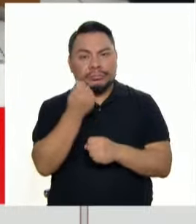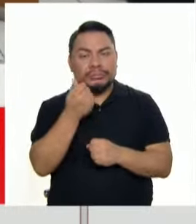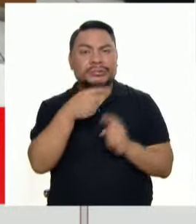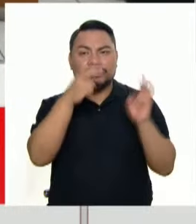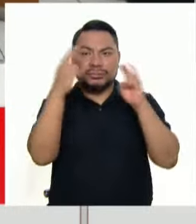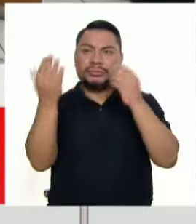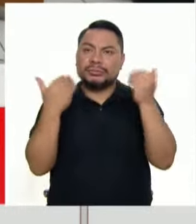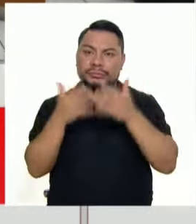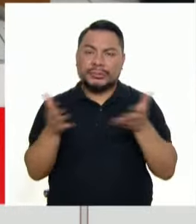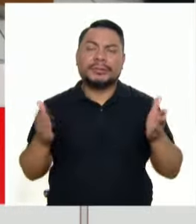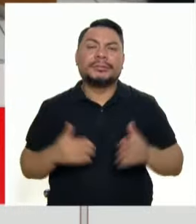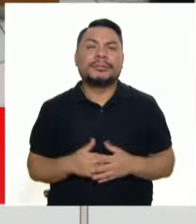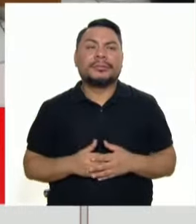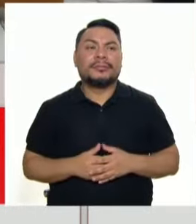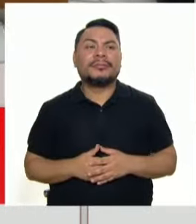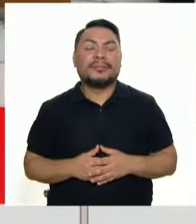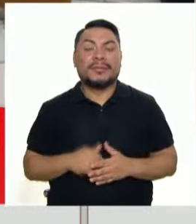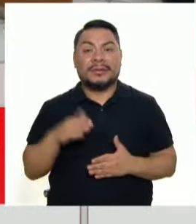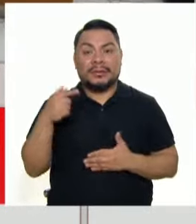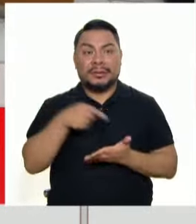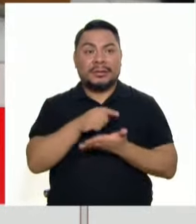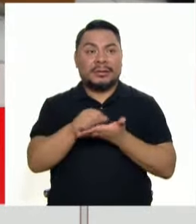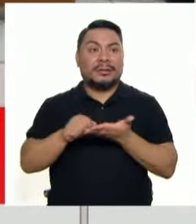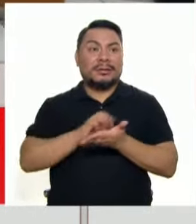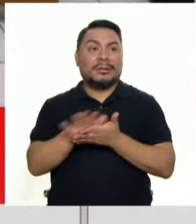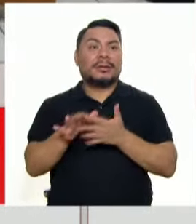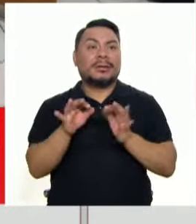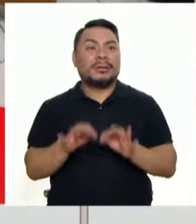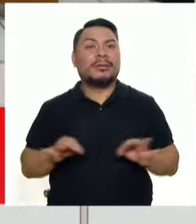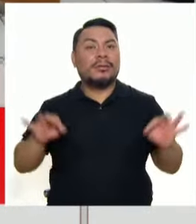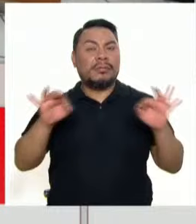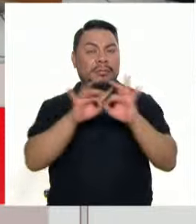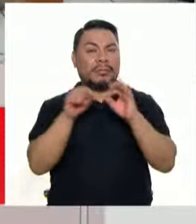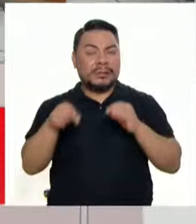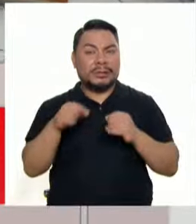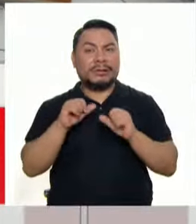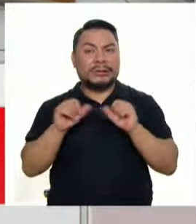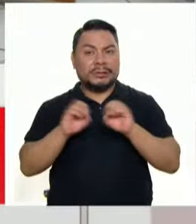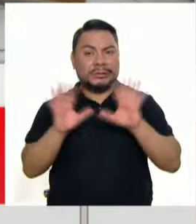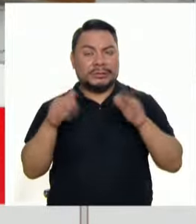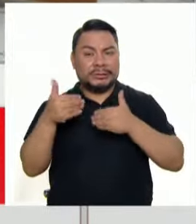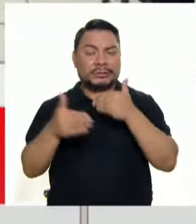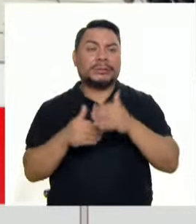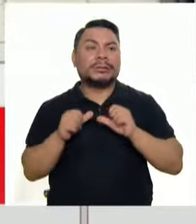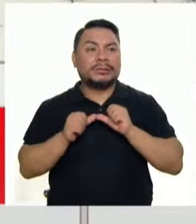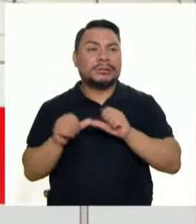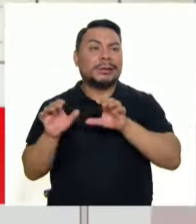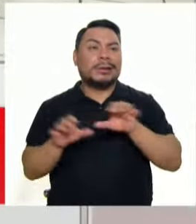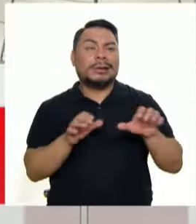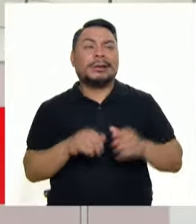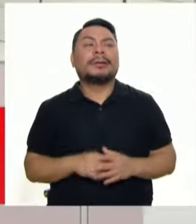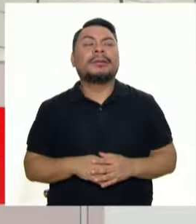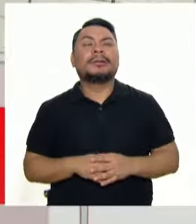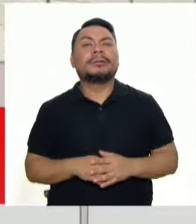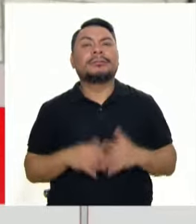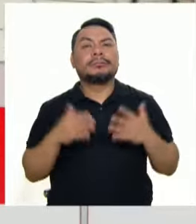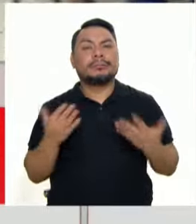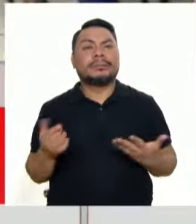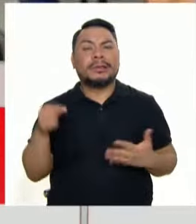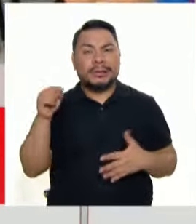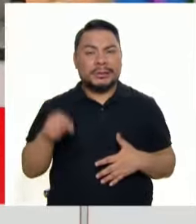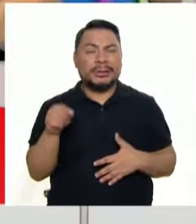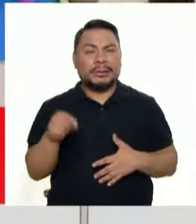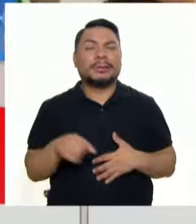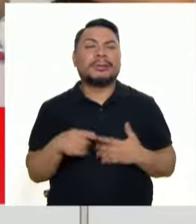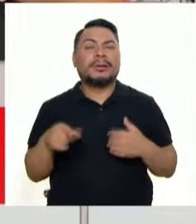de, y lo decíamos, de la Semana Santa, una fecha fundamental en la que todavía continúan las actividades, pues esta,